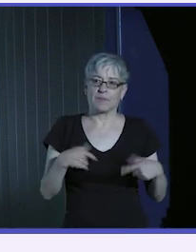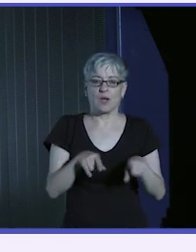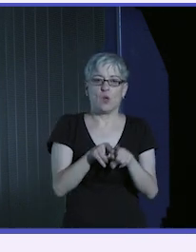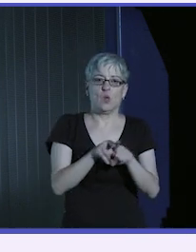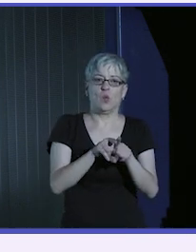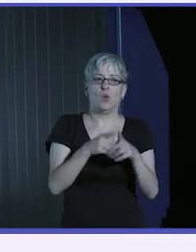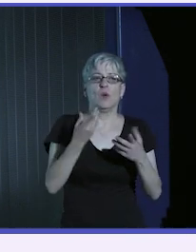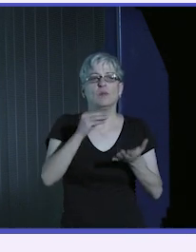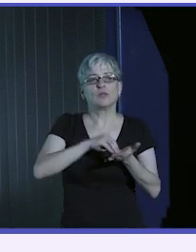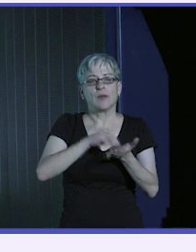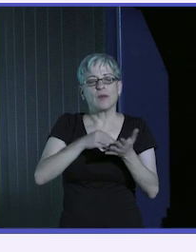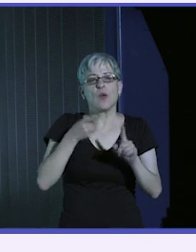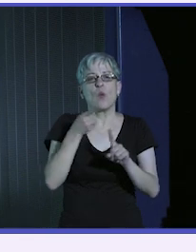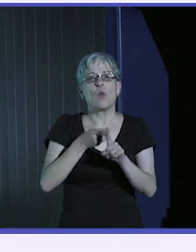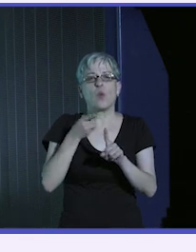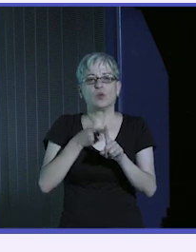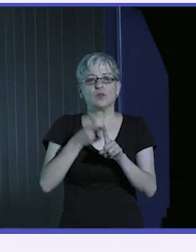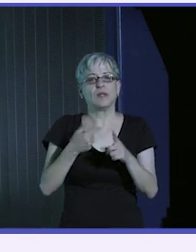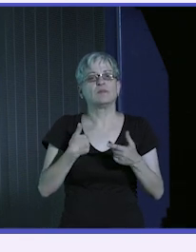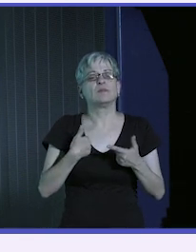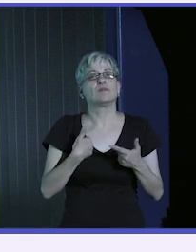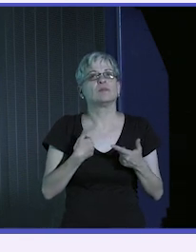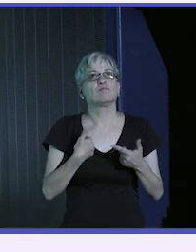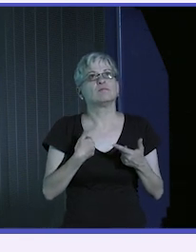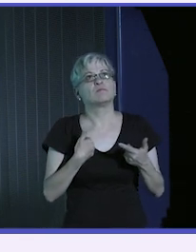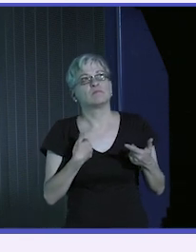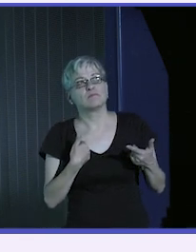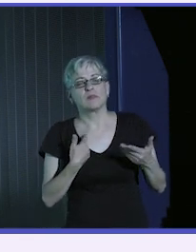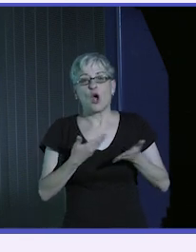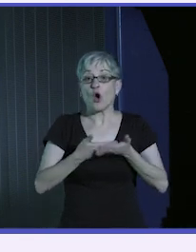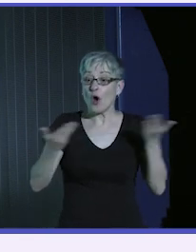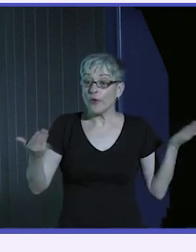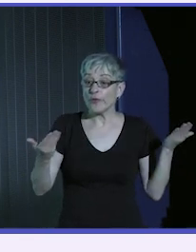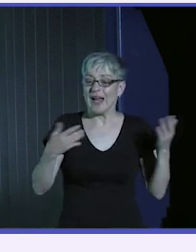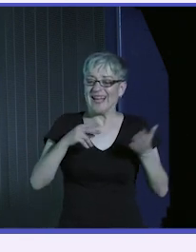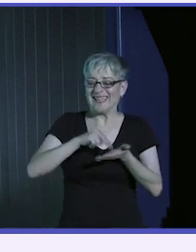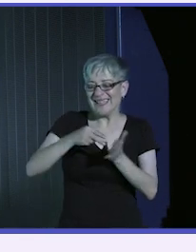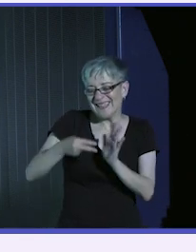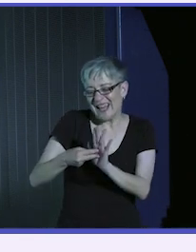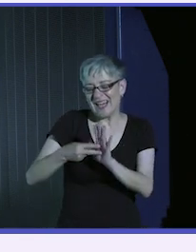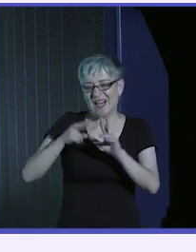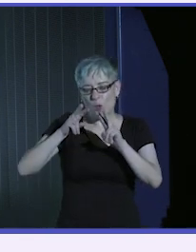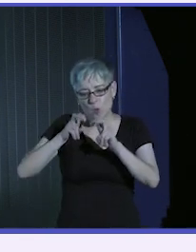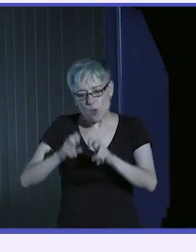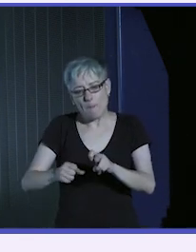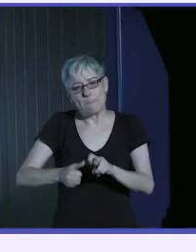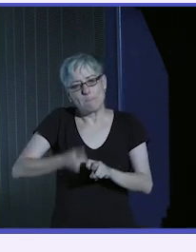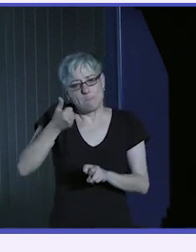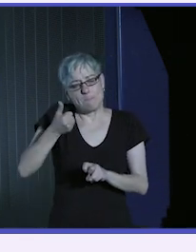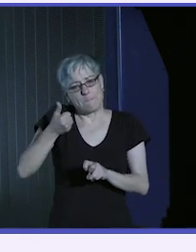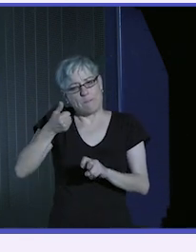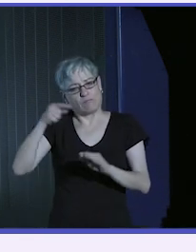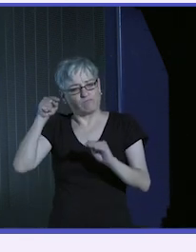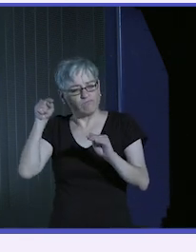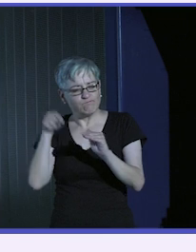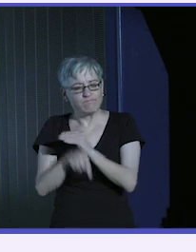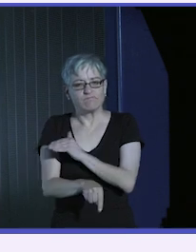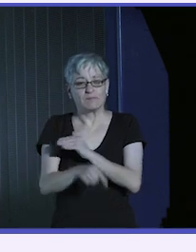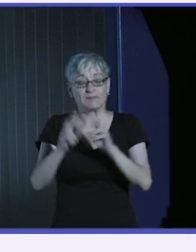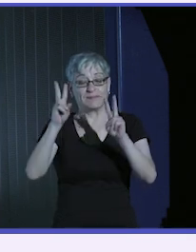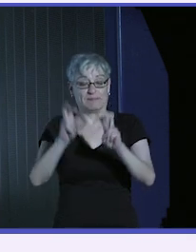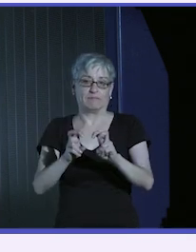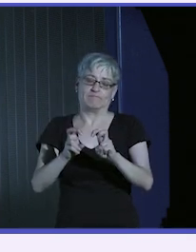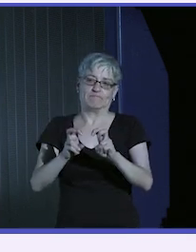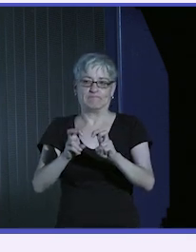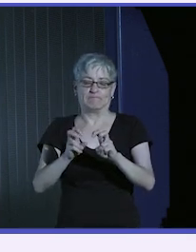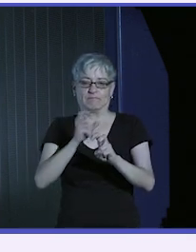denominador de muchos de los casos de uso. Se confía en que con técnicas aún más avanzadas, aún más potentes, relacionadas